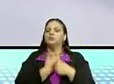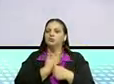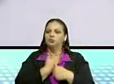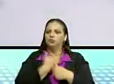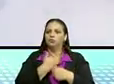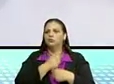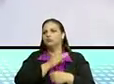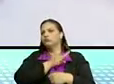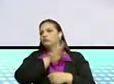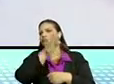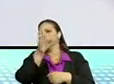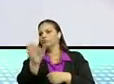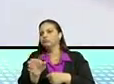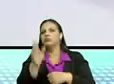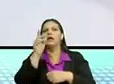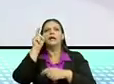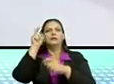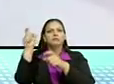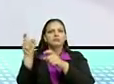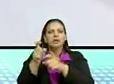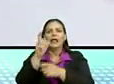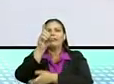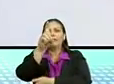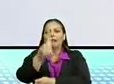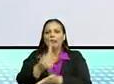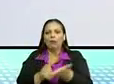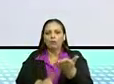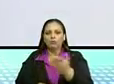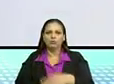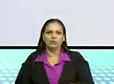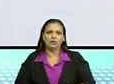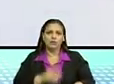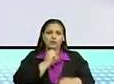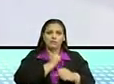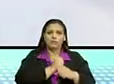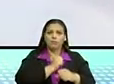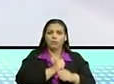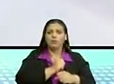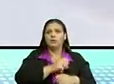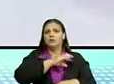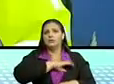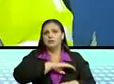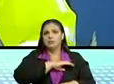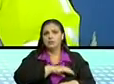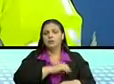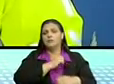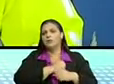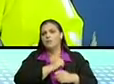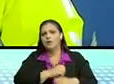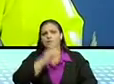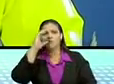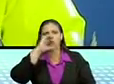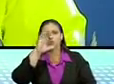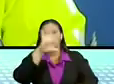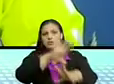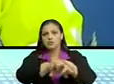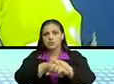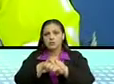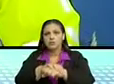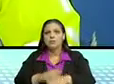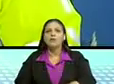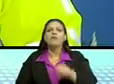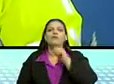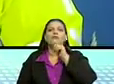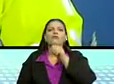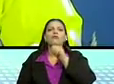el ciclo y proceso, para que el trabajo de la policía no haya sido en vano, para que usted no siga exponiéndose y para que ese delincuente vaya a la cárcel. Las mujeres están muy